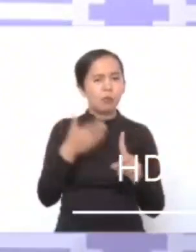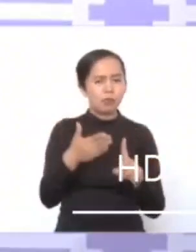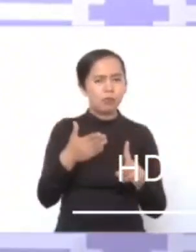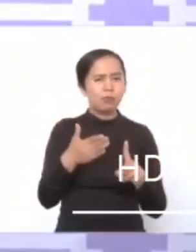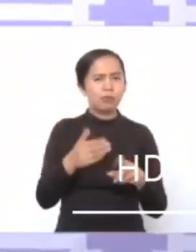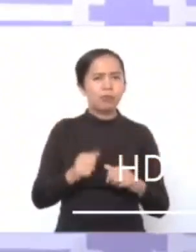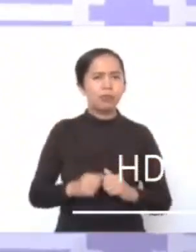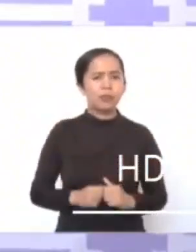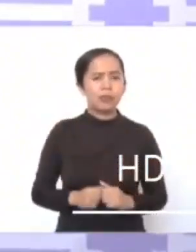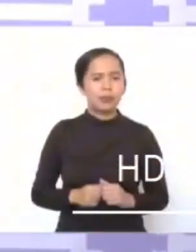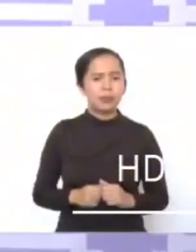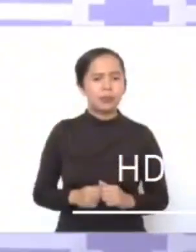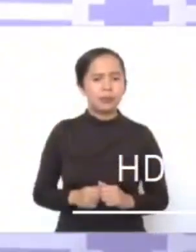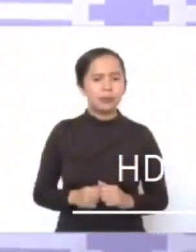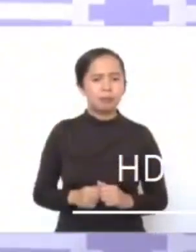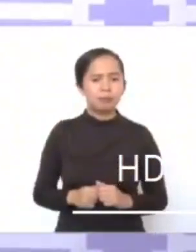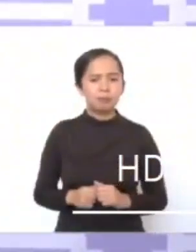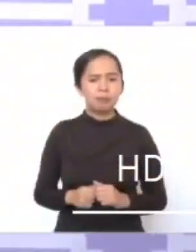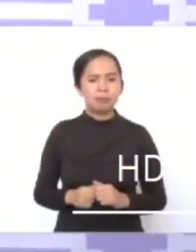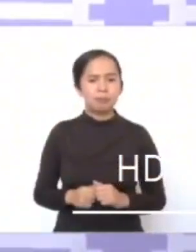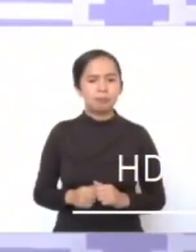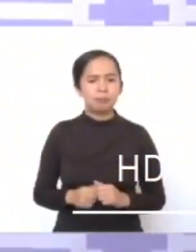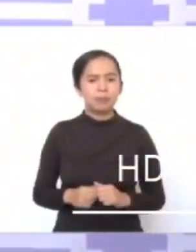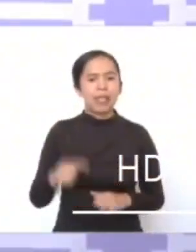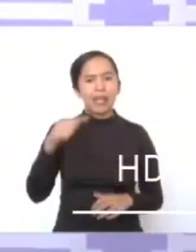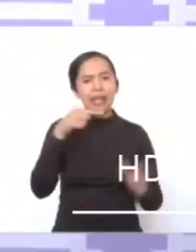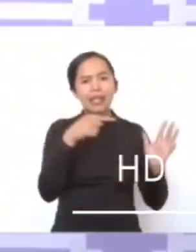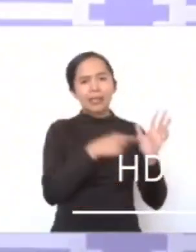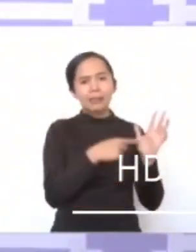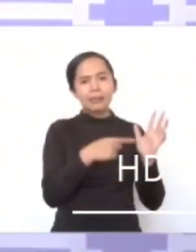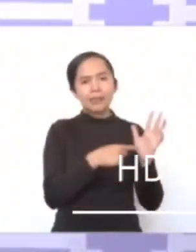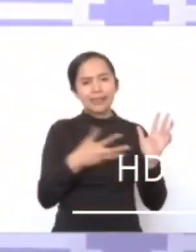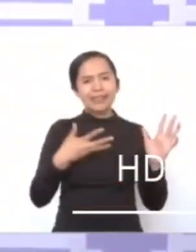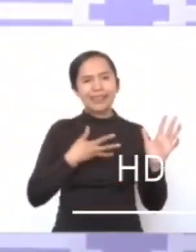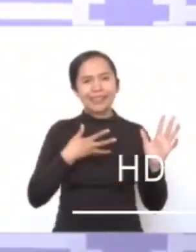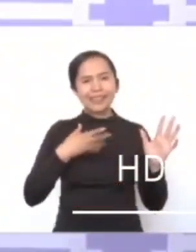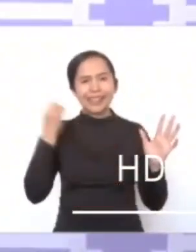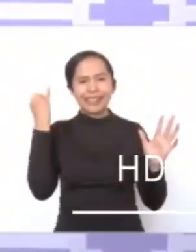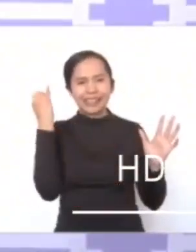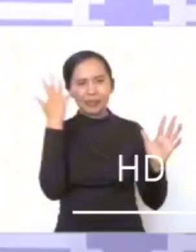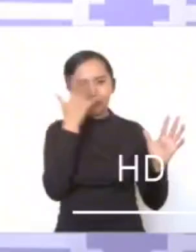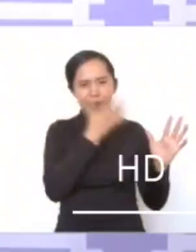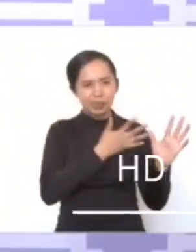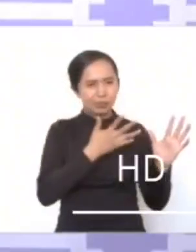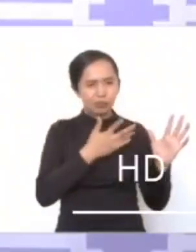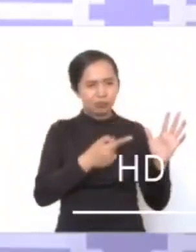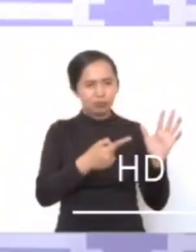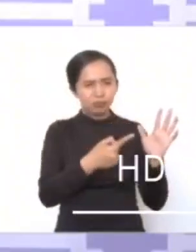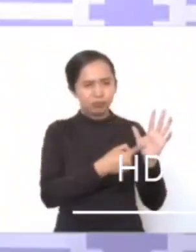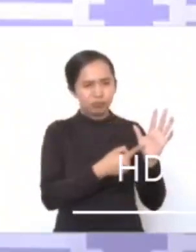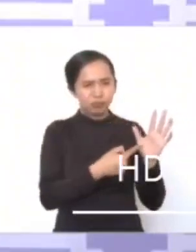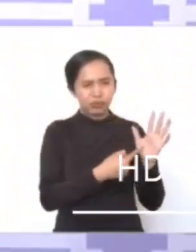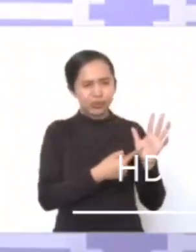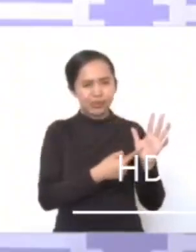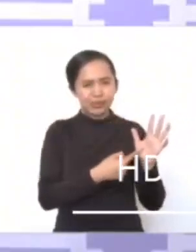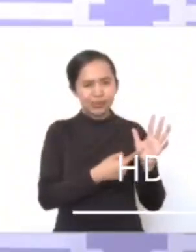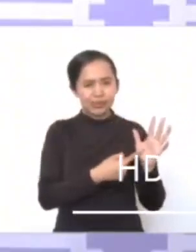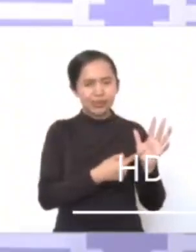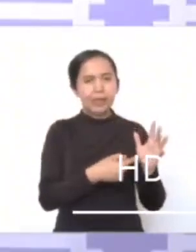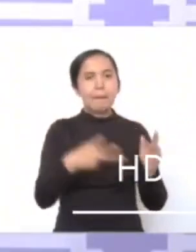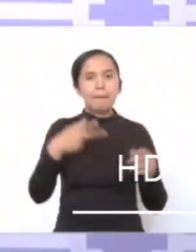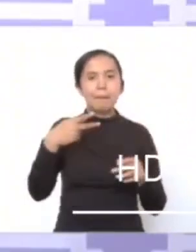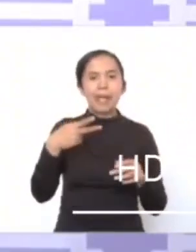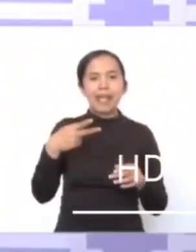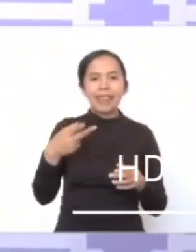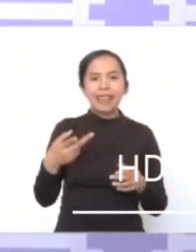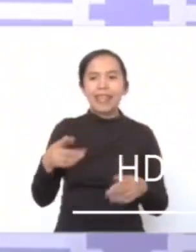Tienen también la imagen cotidiana pública pero la imagen oscura